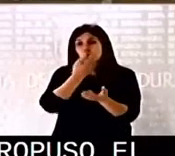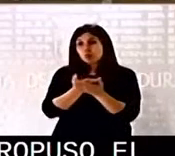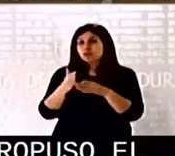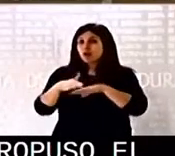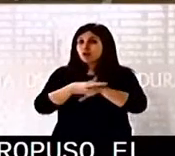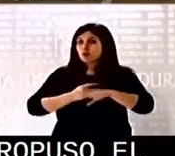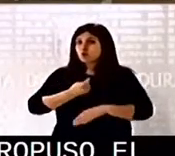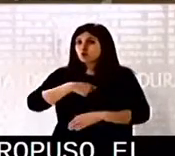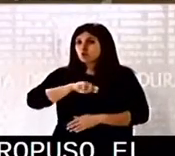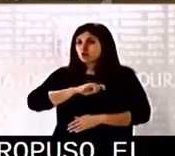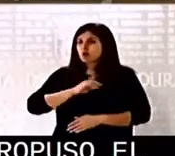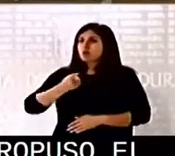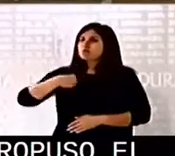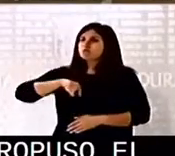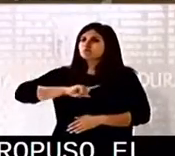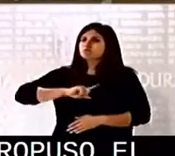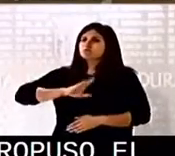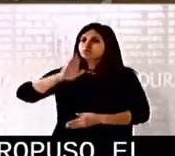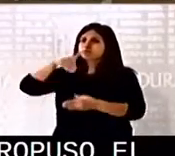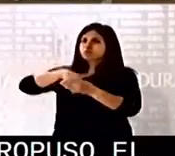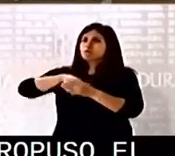Hay 3 factores de reparto.